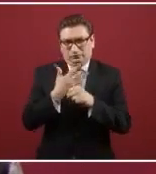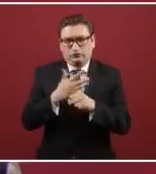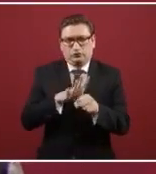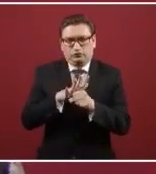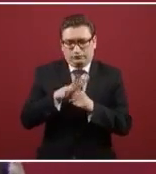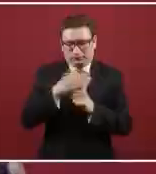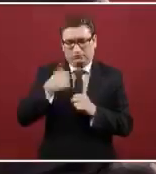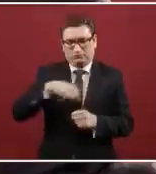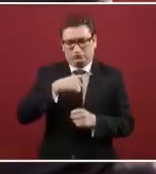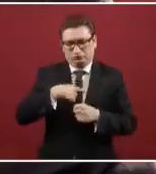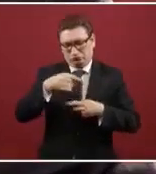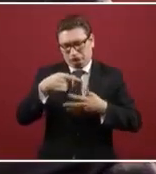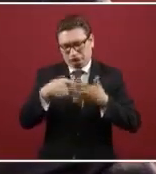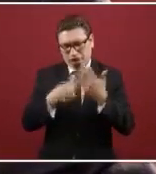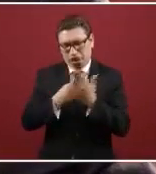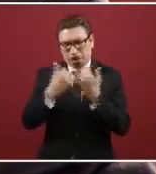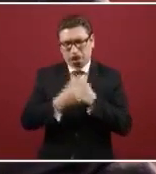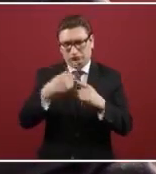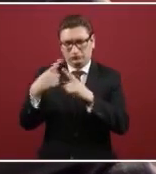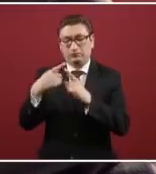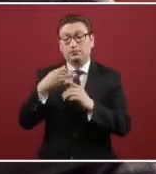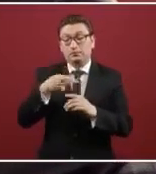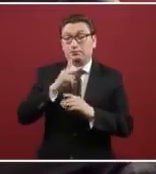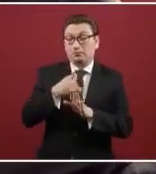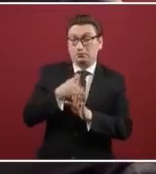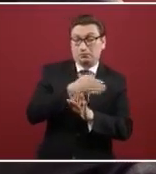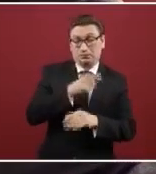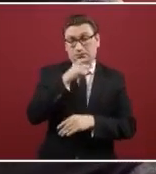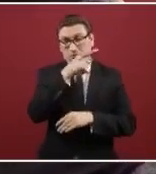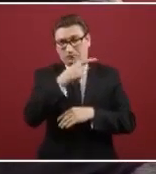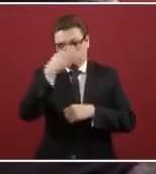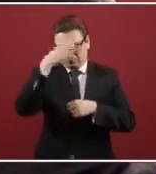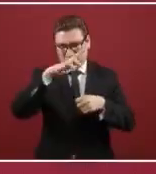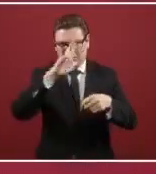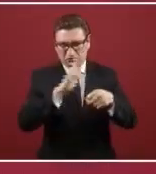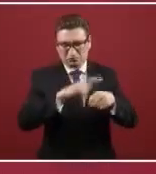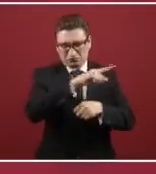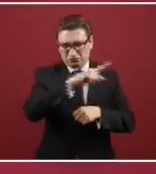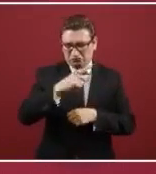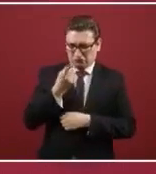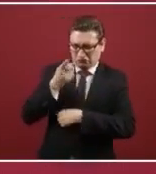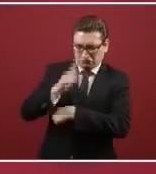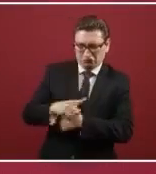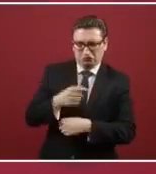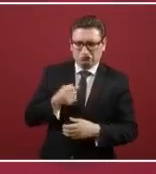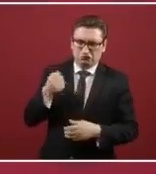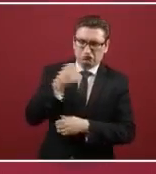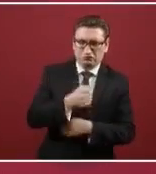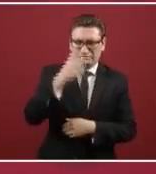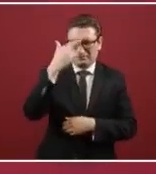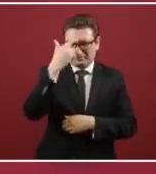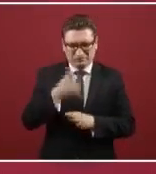que se definió en el extranjero y se impuso durante el